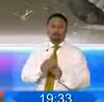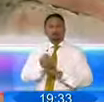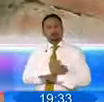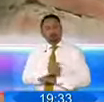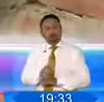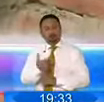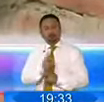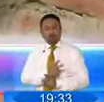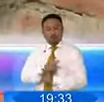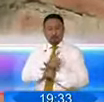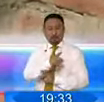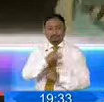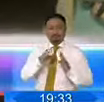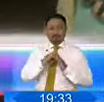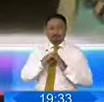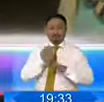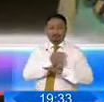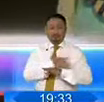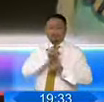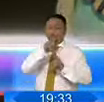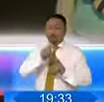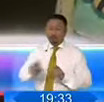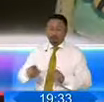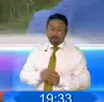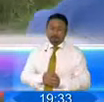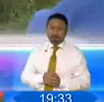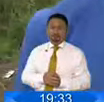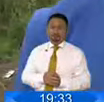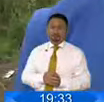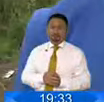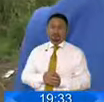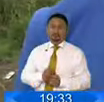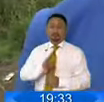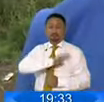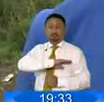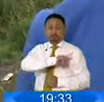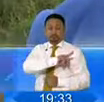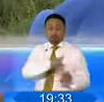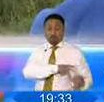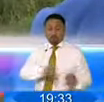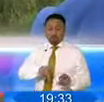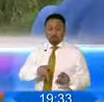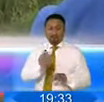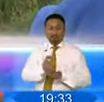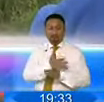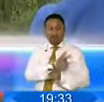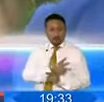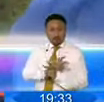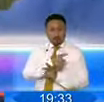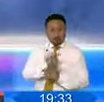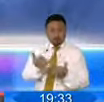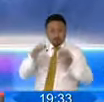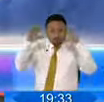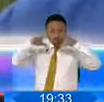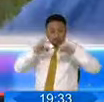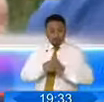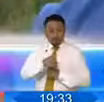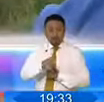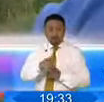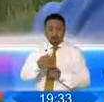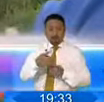debidas precauciones y asesorarse para evitar casos como estos. El municipio tiene un plan de prevención y respuesta para época lluviosa. Si usted vive